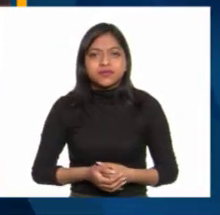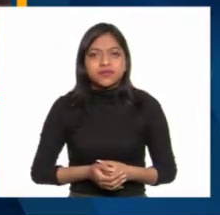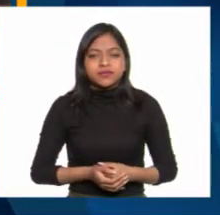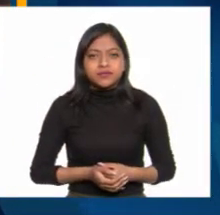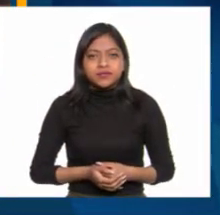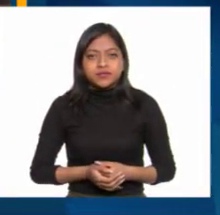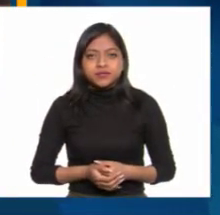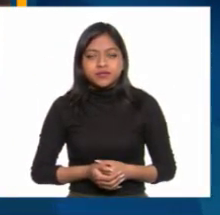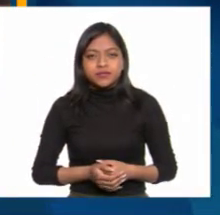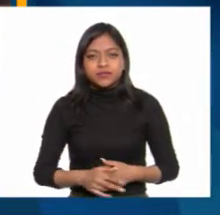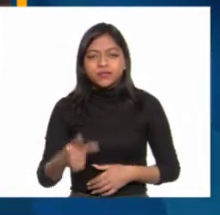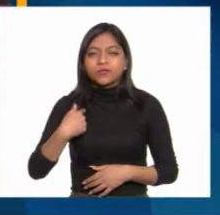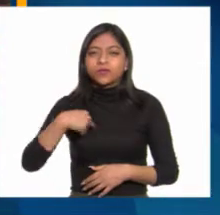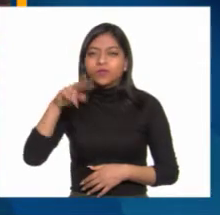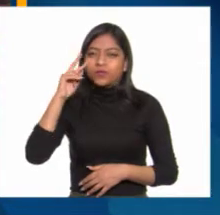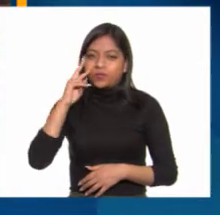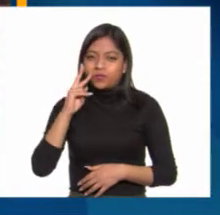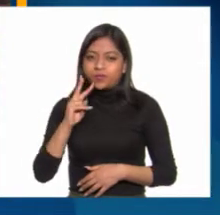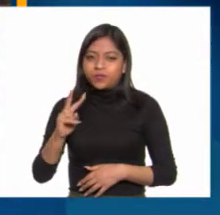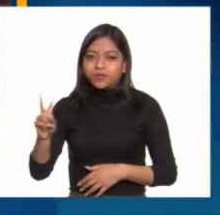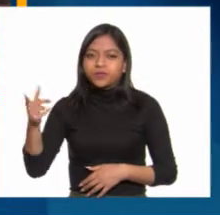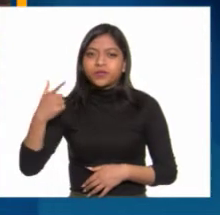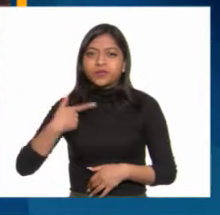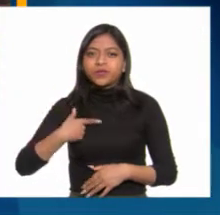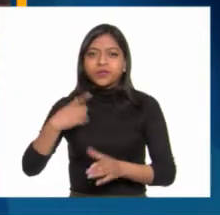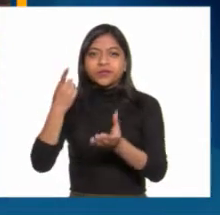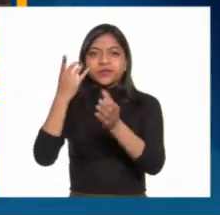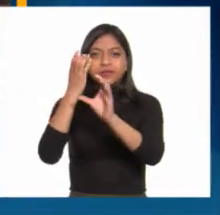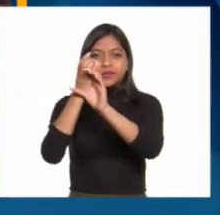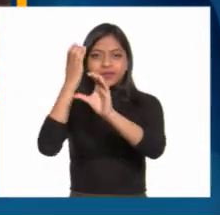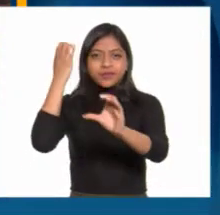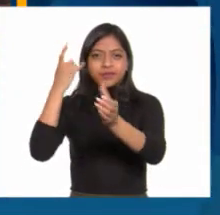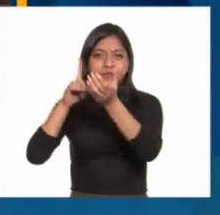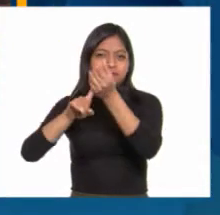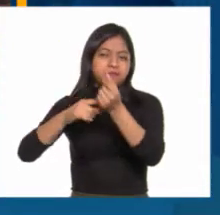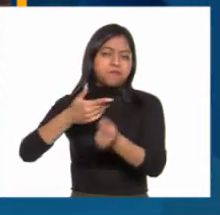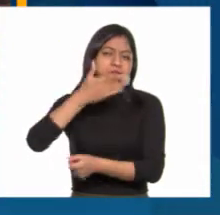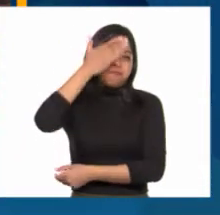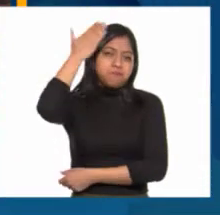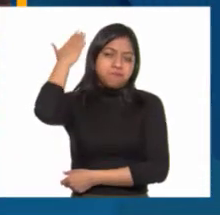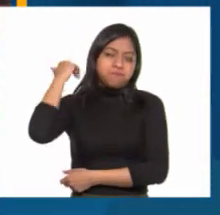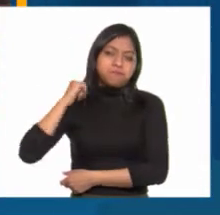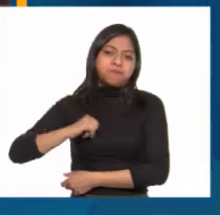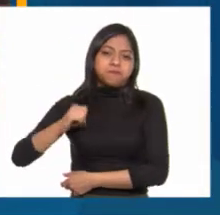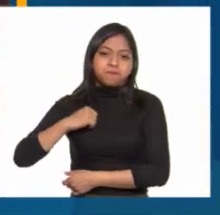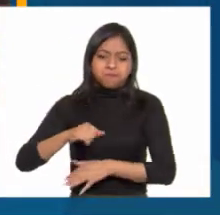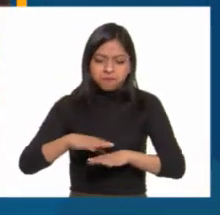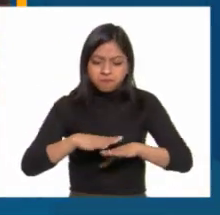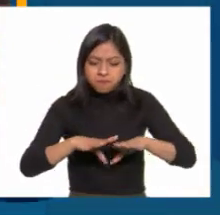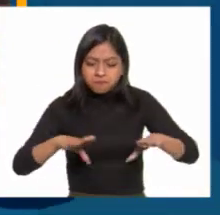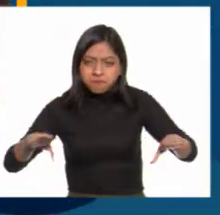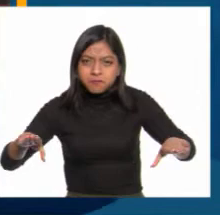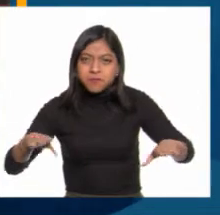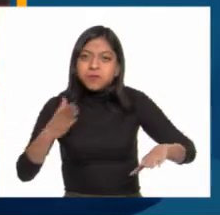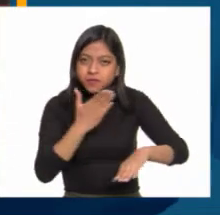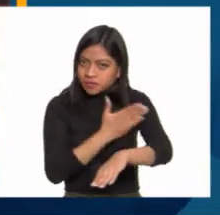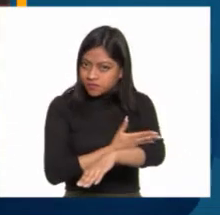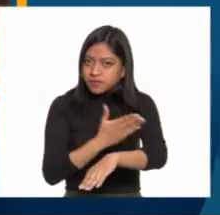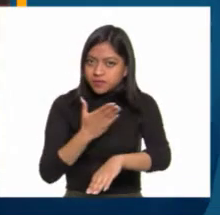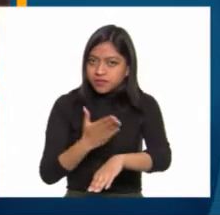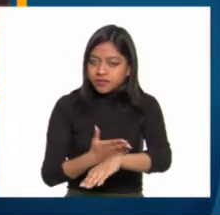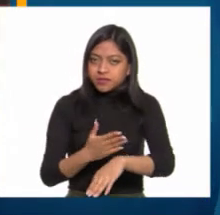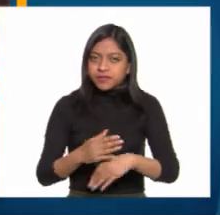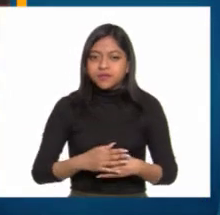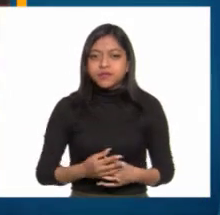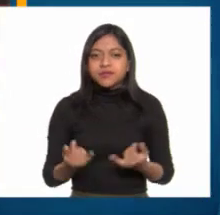ver. Veo el interior de un camión antiguo. Me parece que el piso es de madera y se